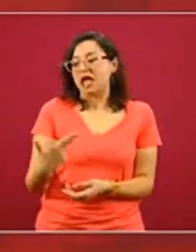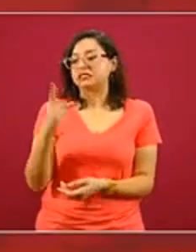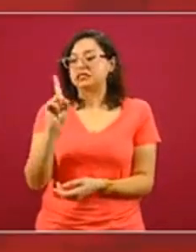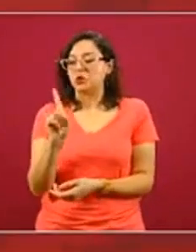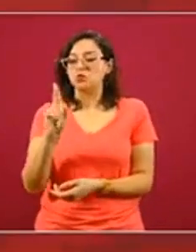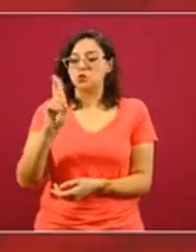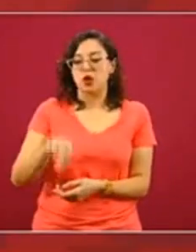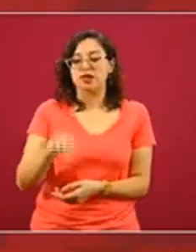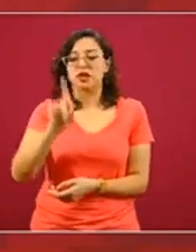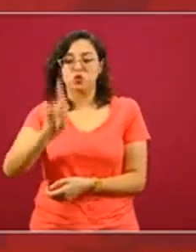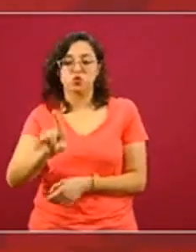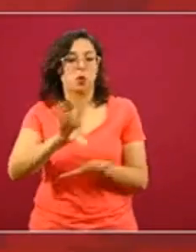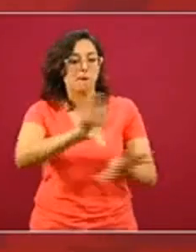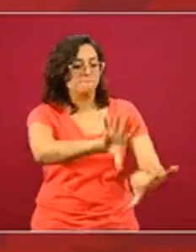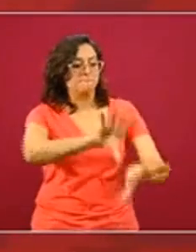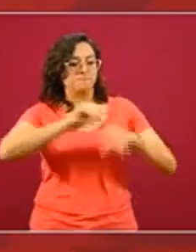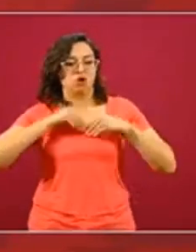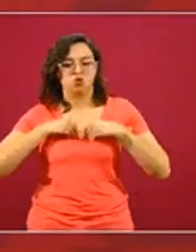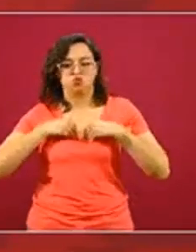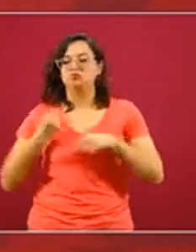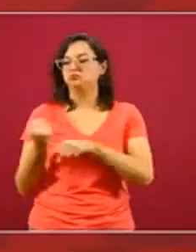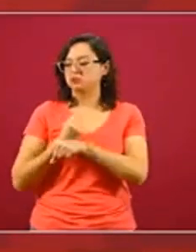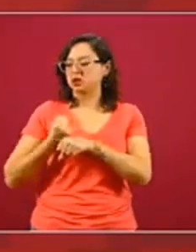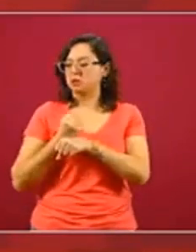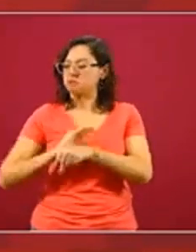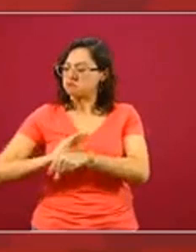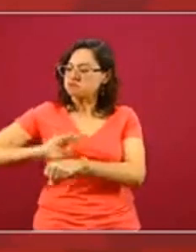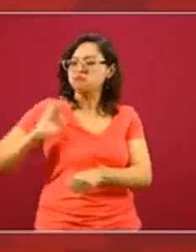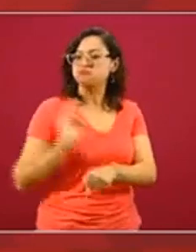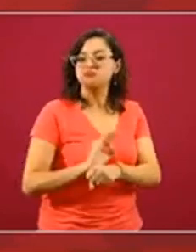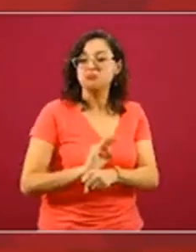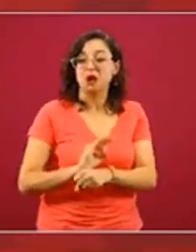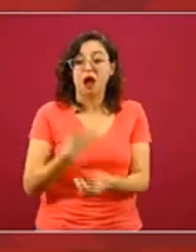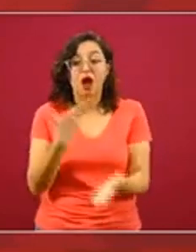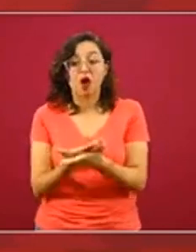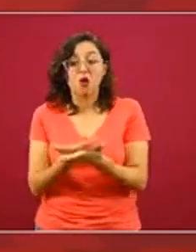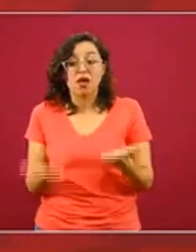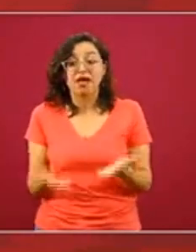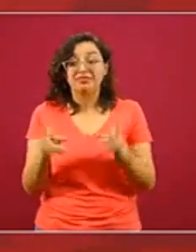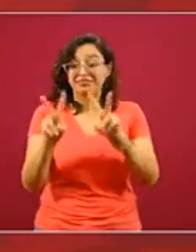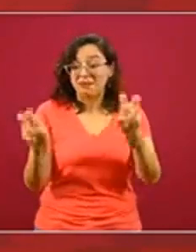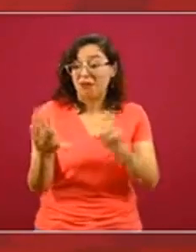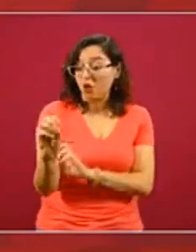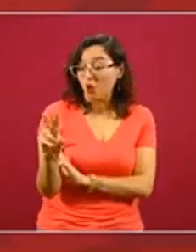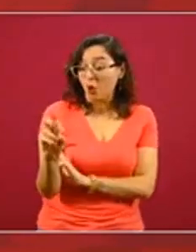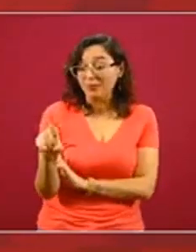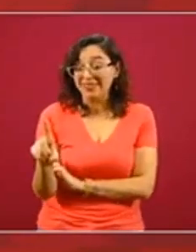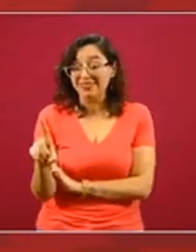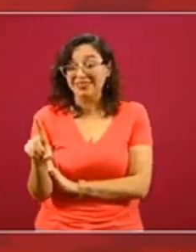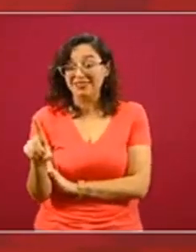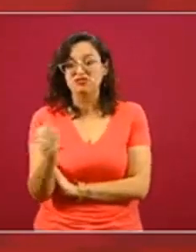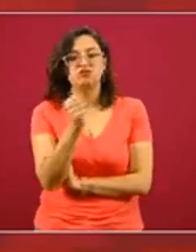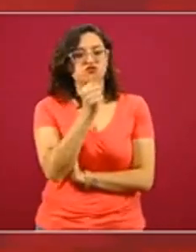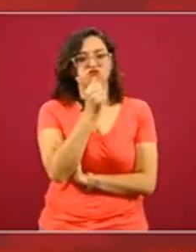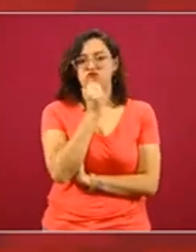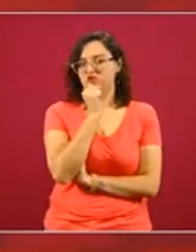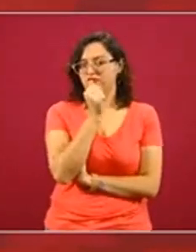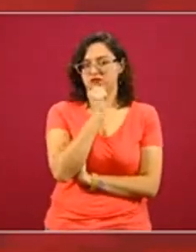virus. En este caso todavía no. En COVID todavía no se sabe eso, no se sabe si los